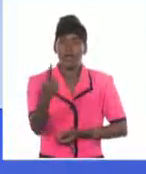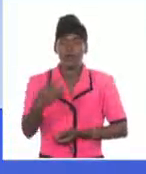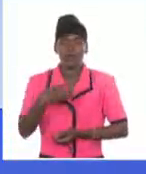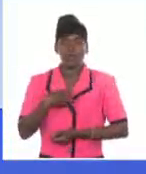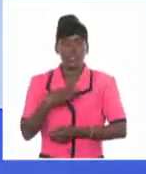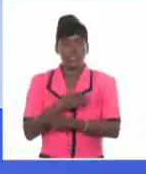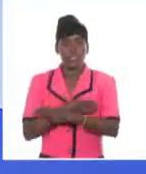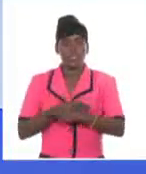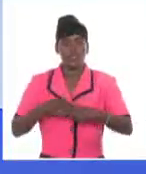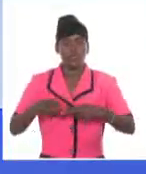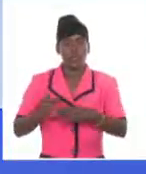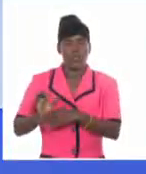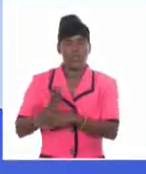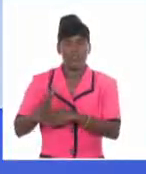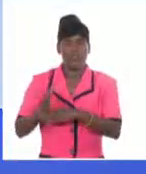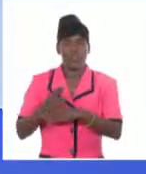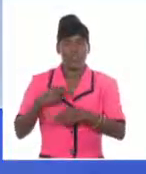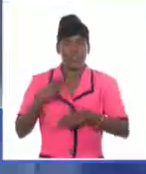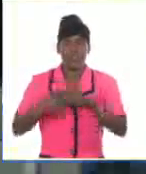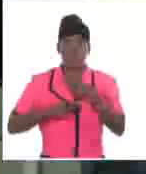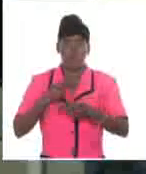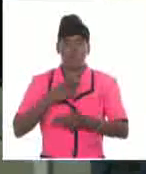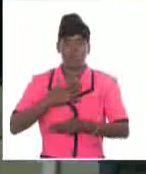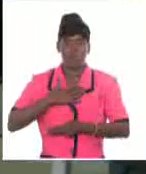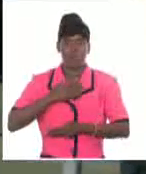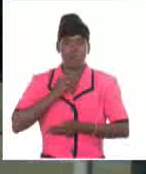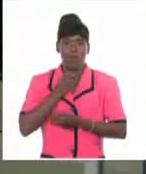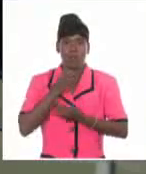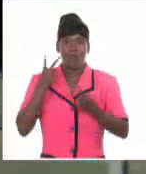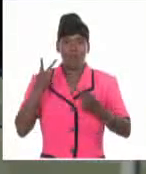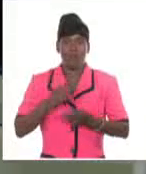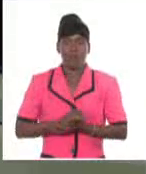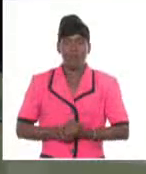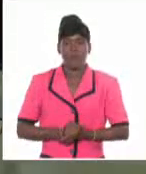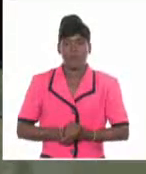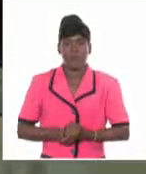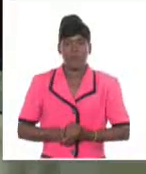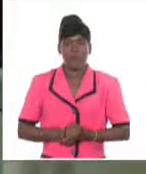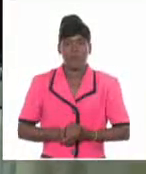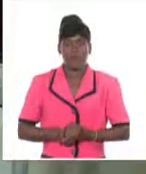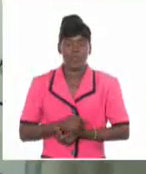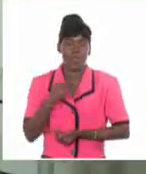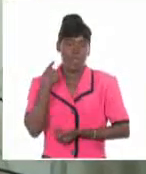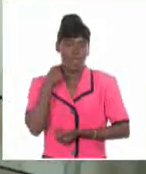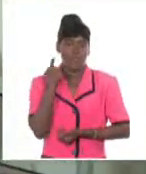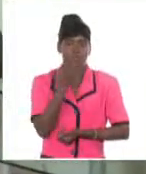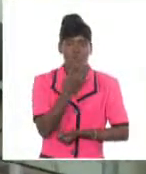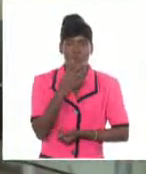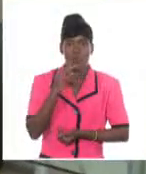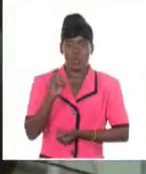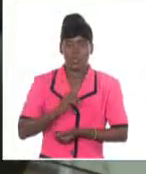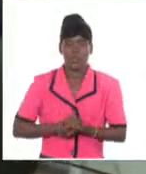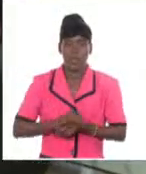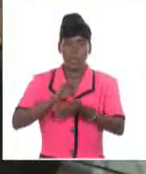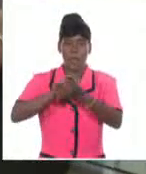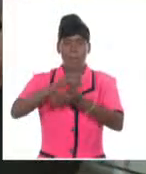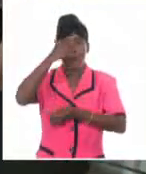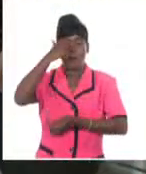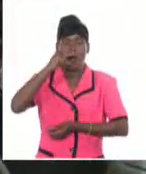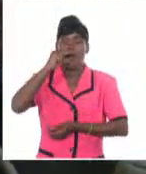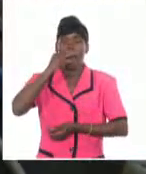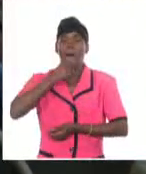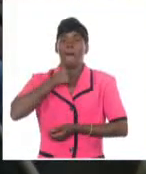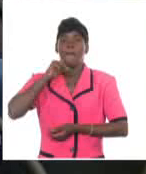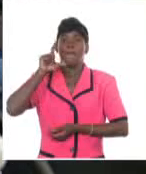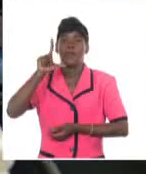sus vivencias, labores y desafíos. Desde hace más de 40 años, Mabel pertenece a la Asociación Cubana